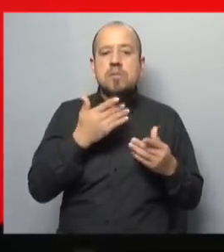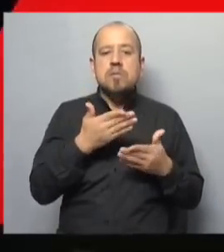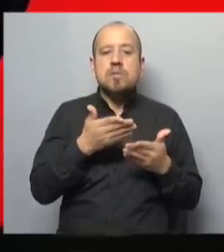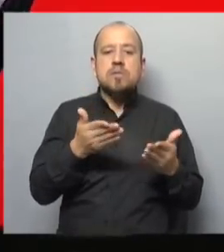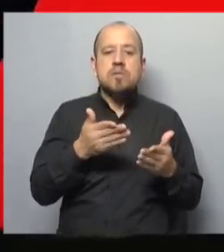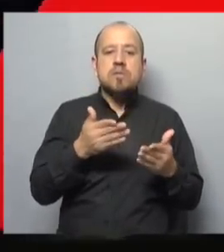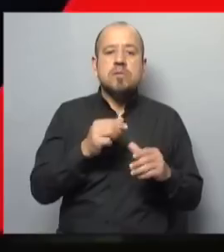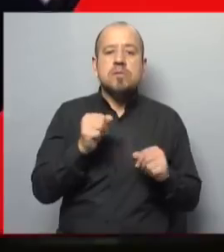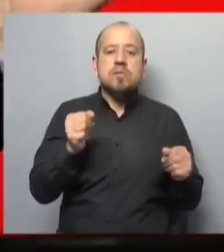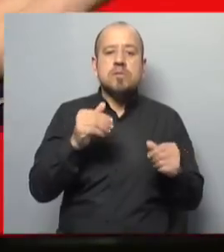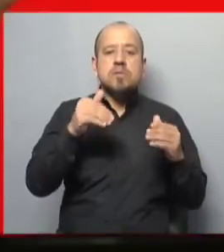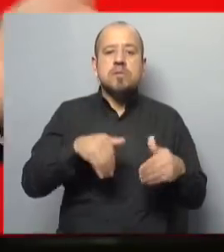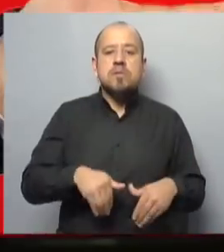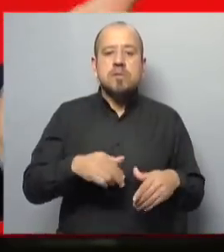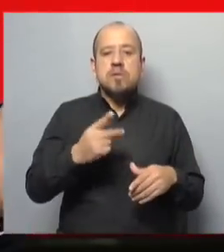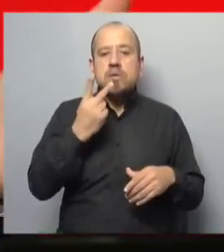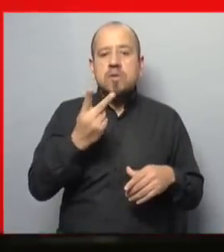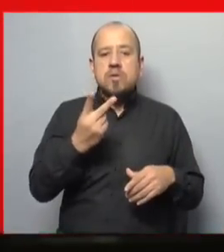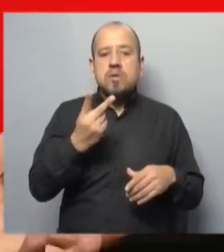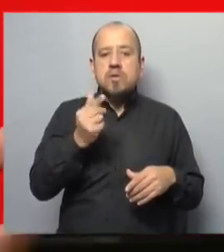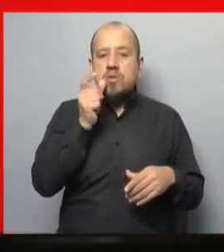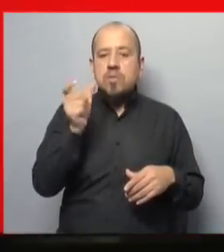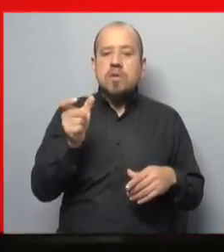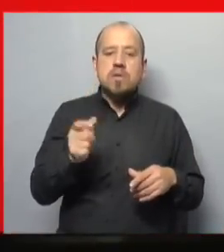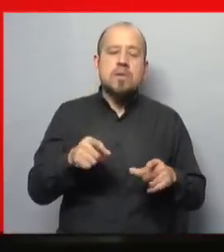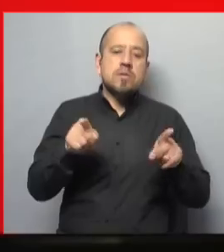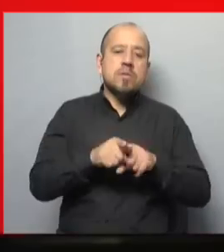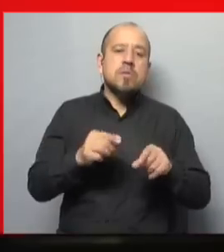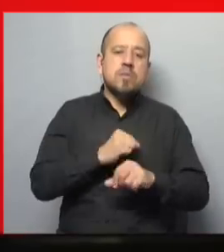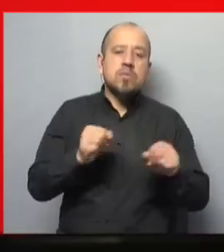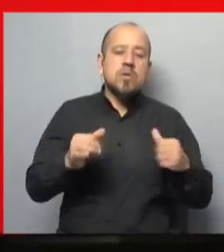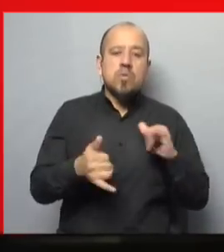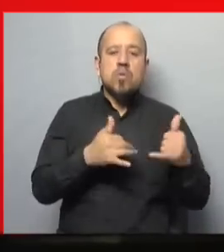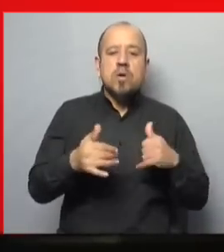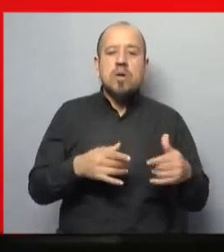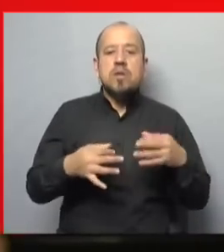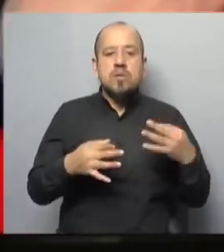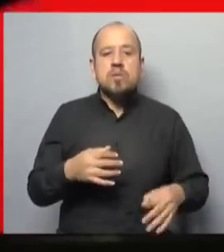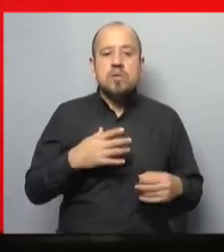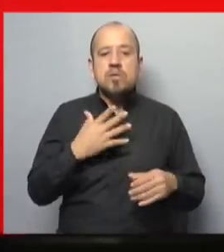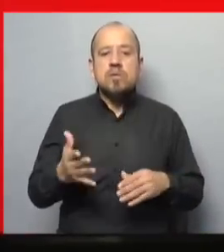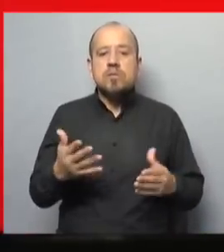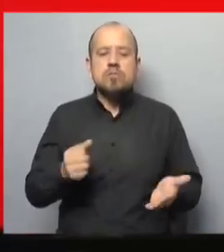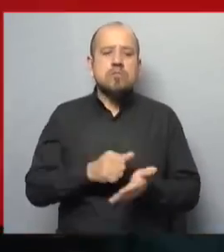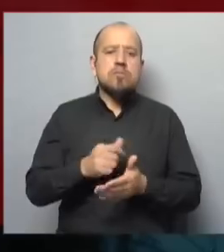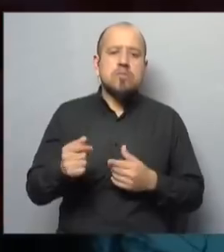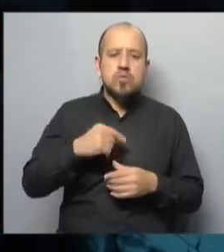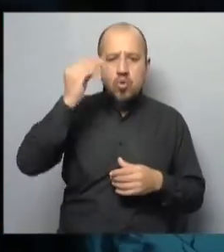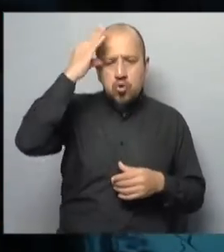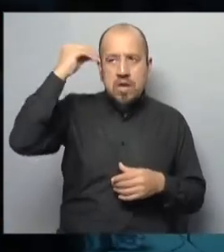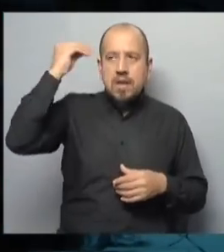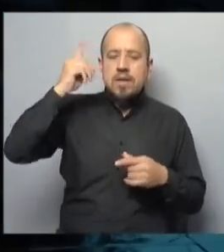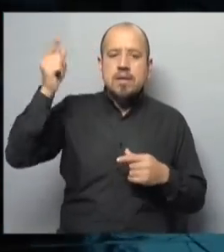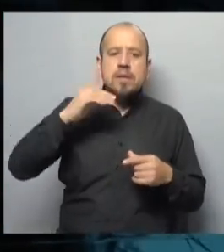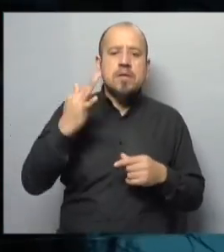ser miss universo pero no pueda decir las palabras ahí es como nos va a poder éste lo mismo o poder jugar bien pero ser duro ser intenso no sé equipo de holanda en la